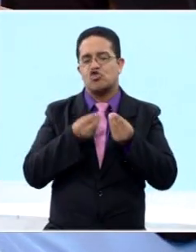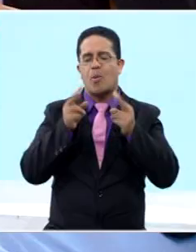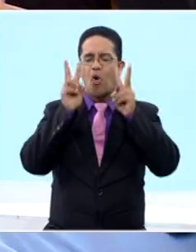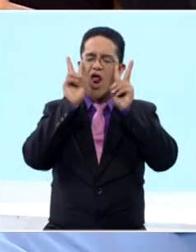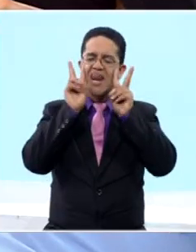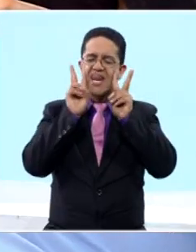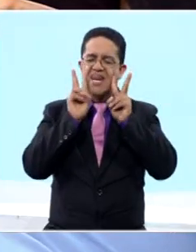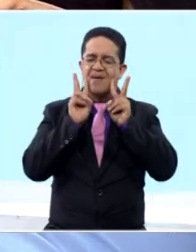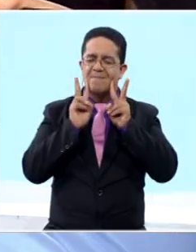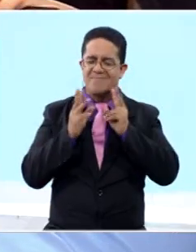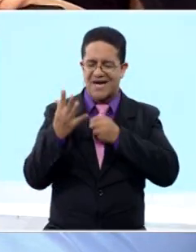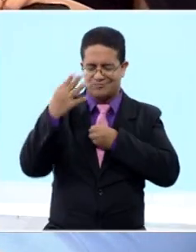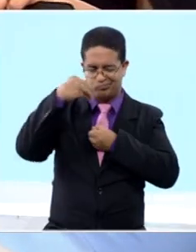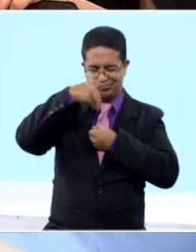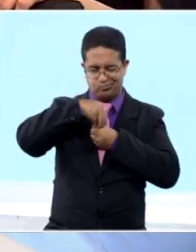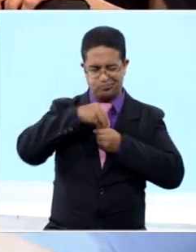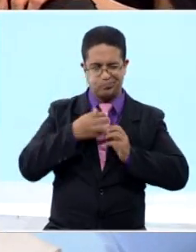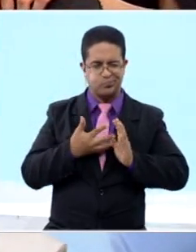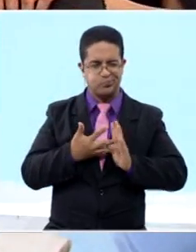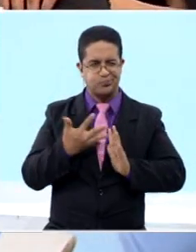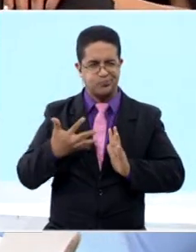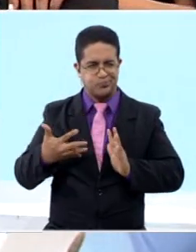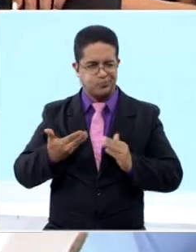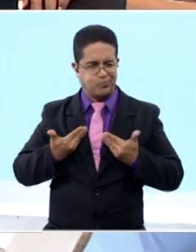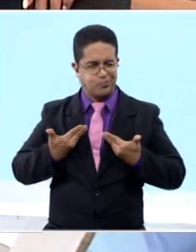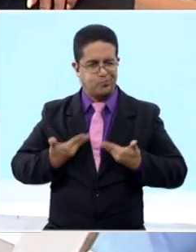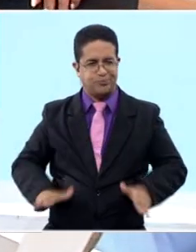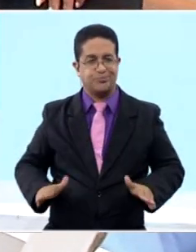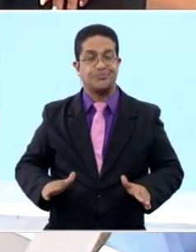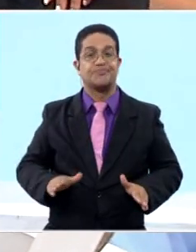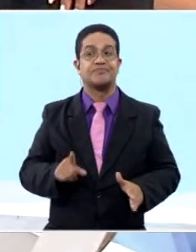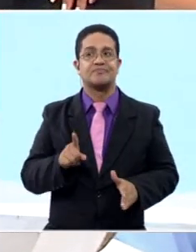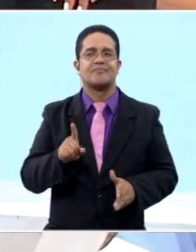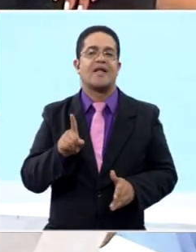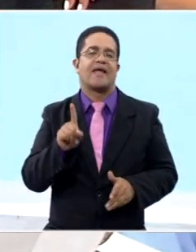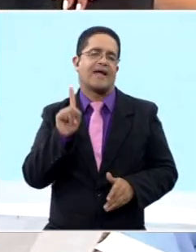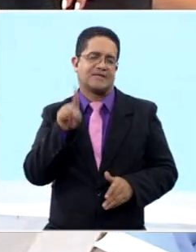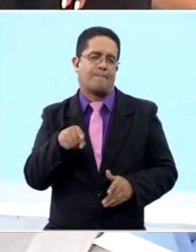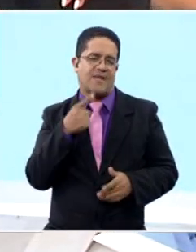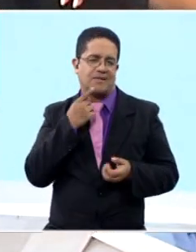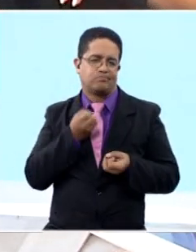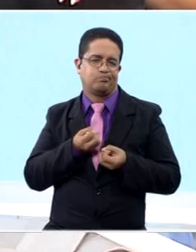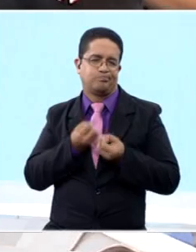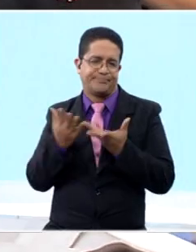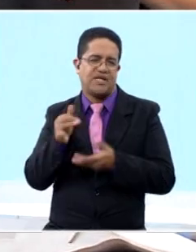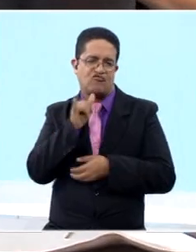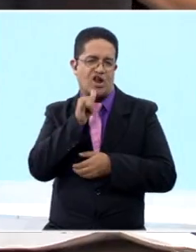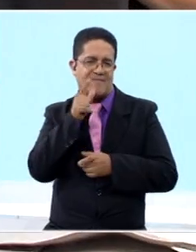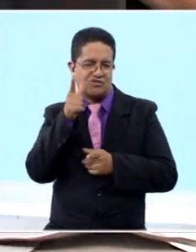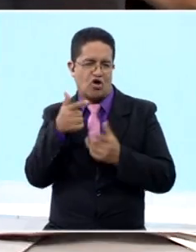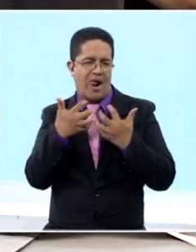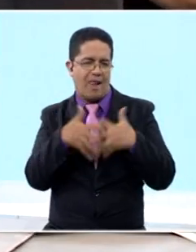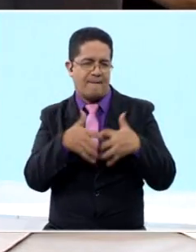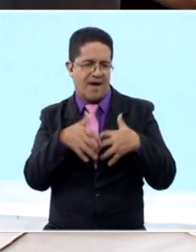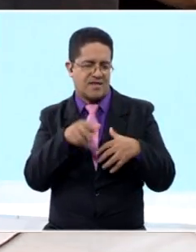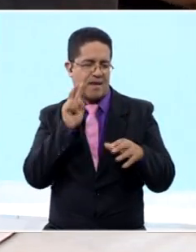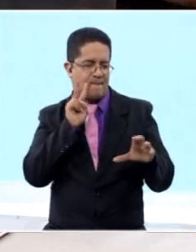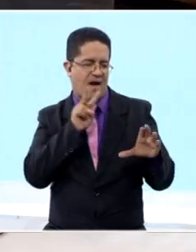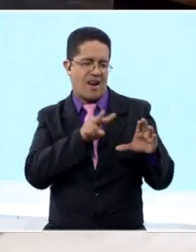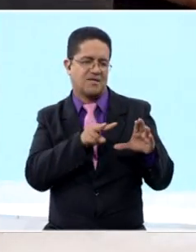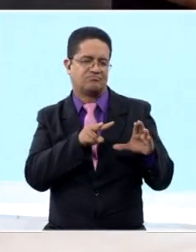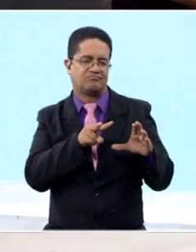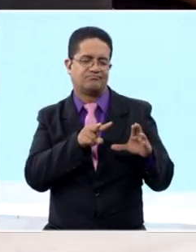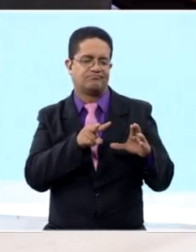radiación que ingresa al paciente, que además es la que va a dar el mensaje o la información a la máquina para la lectura de